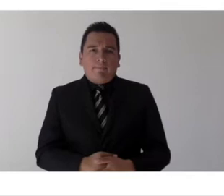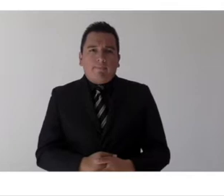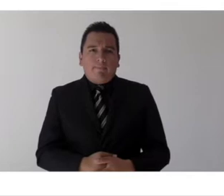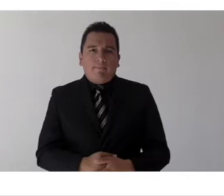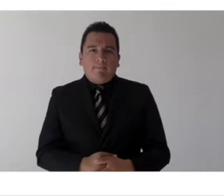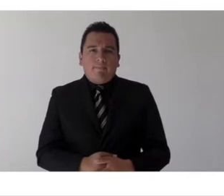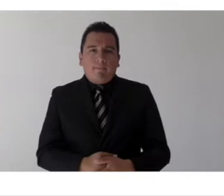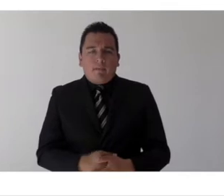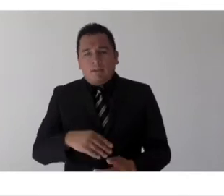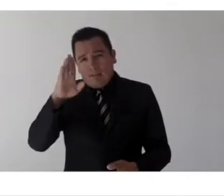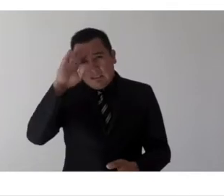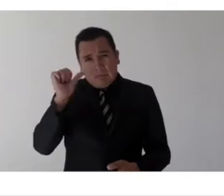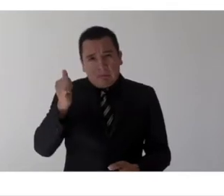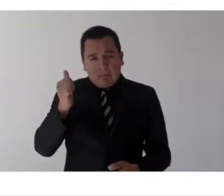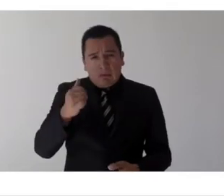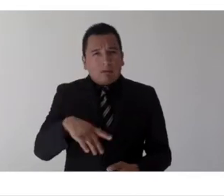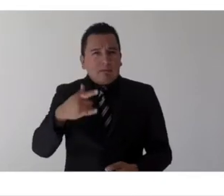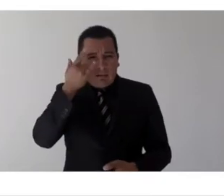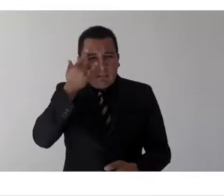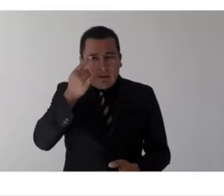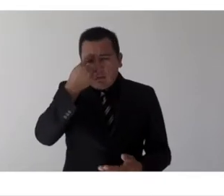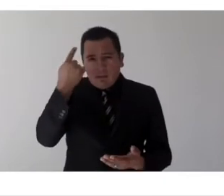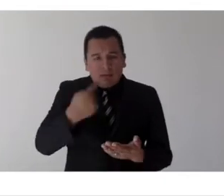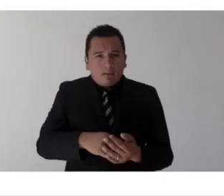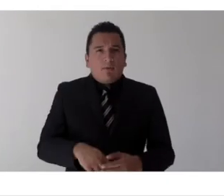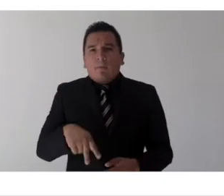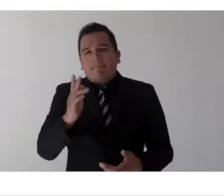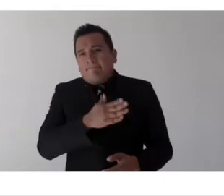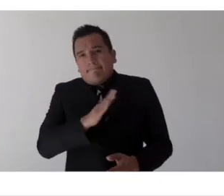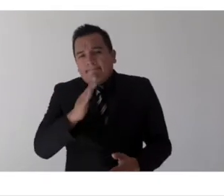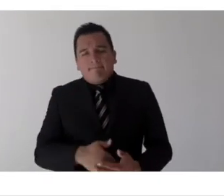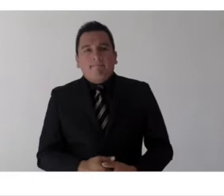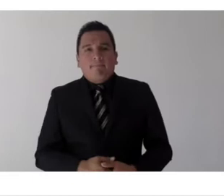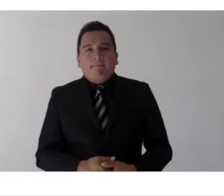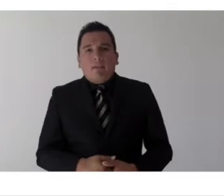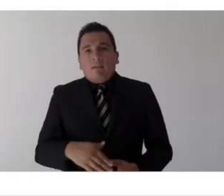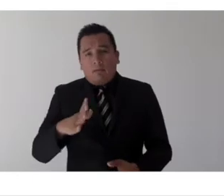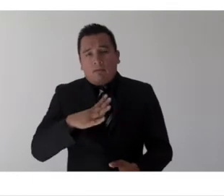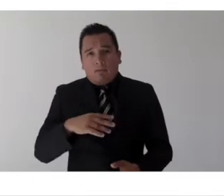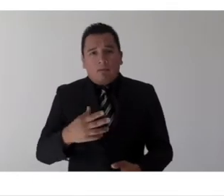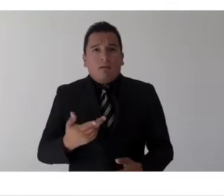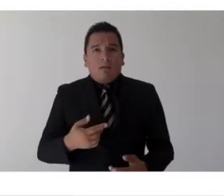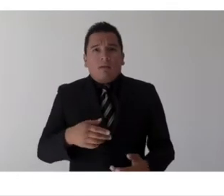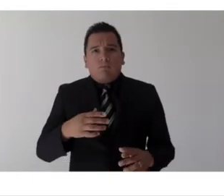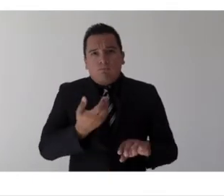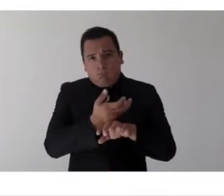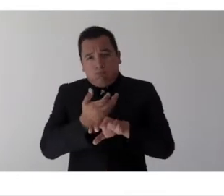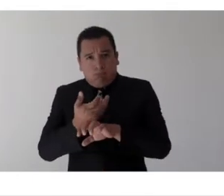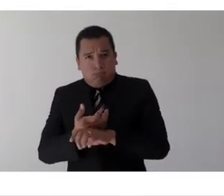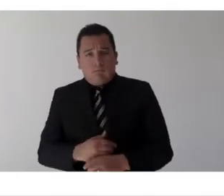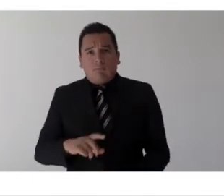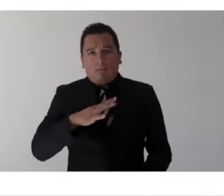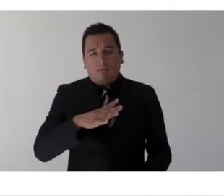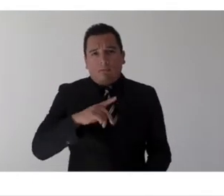estoy pensando en otro, y Campeche me parece que es otro de los que nos falta, pero bueno, con los que sí tenemos representación. Como funcionamos es con